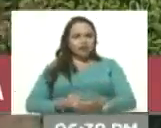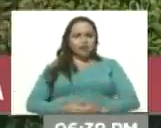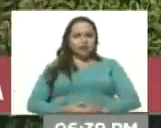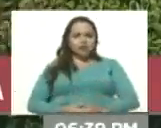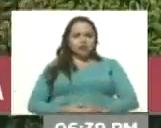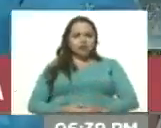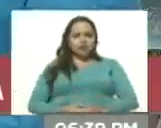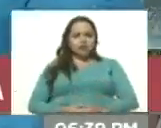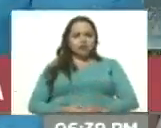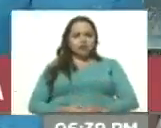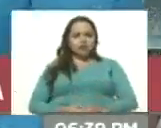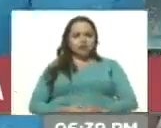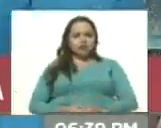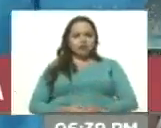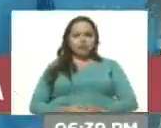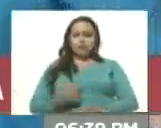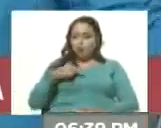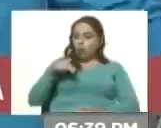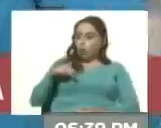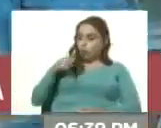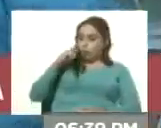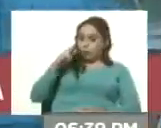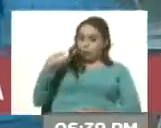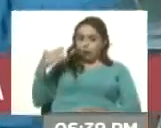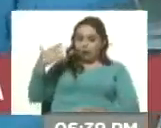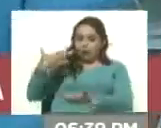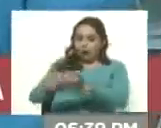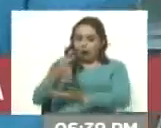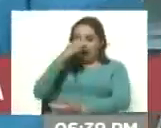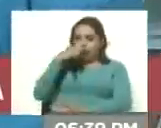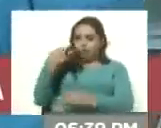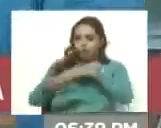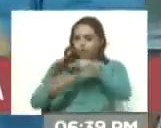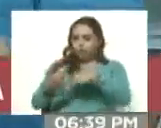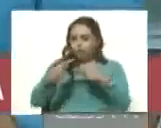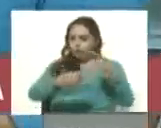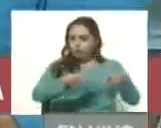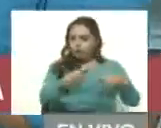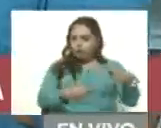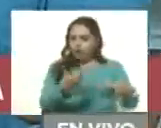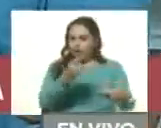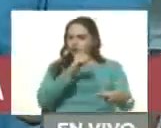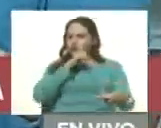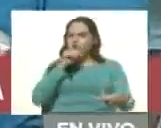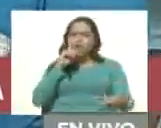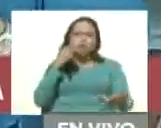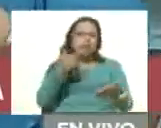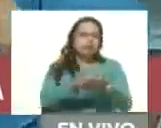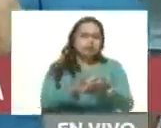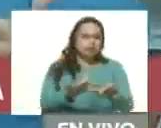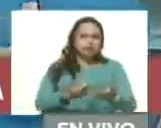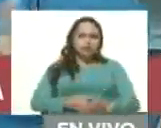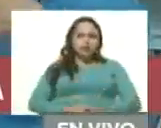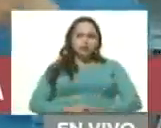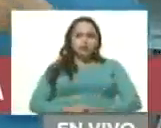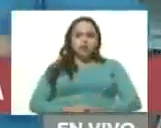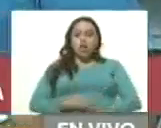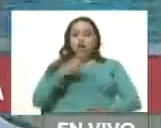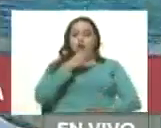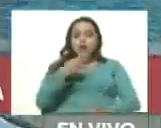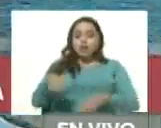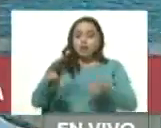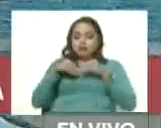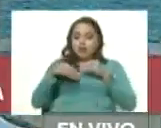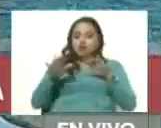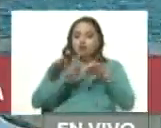incendiaria hemos visto en estos años de la revolución un proceso que se ha denominado la descolonización de la